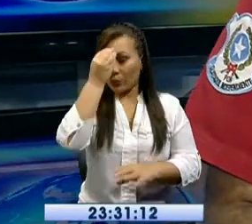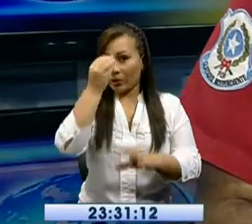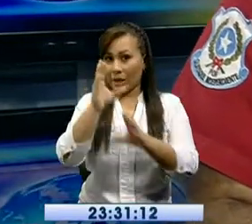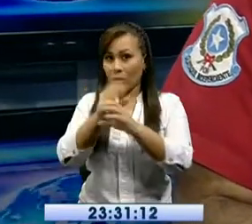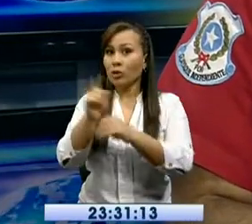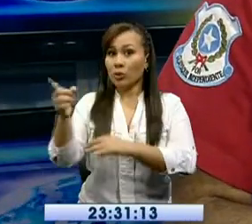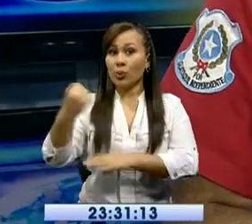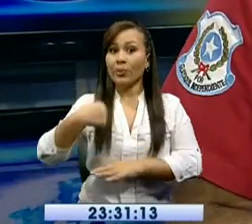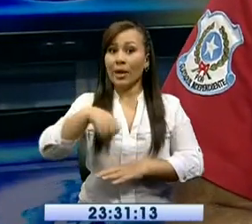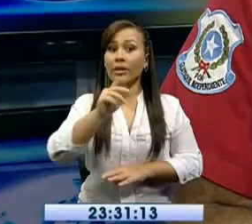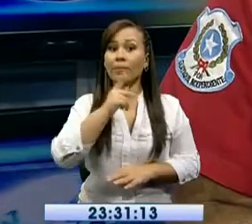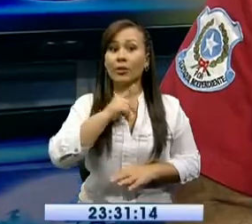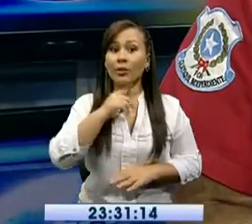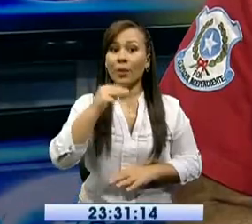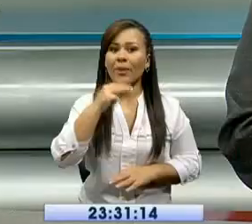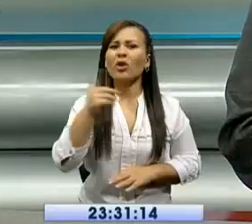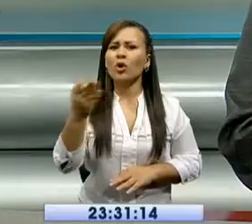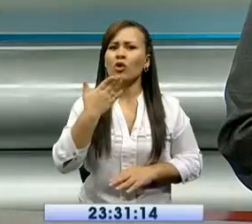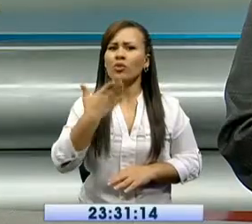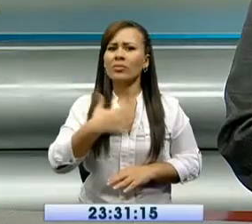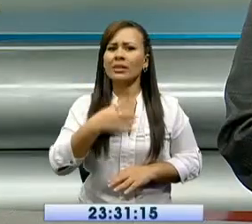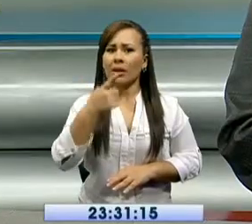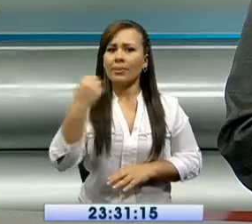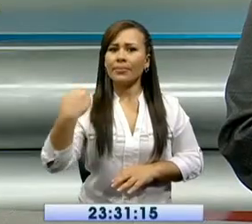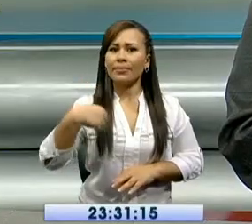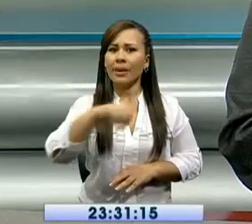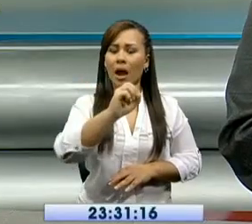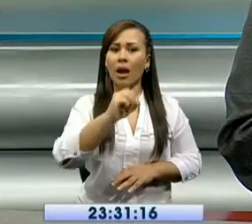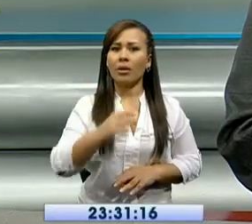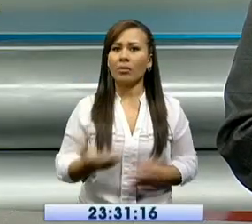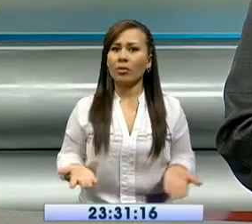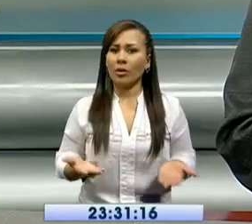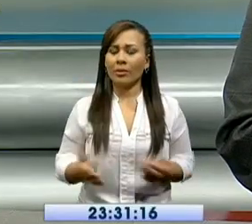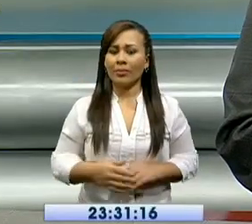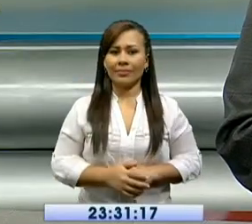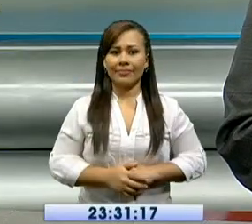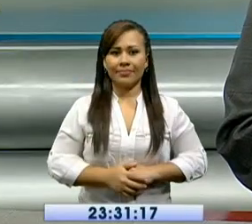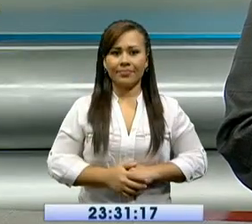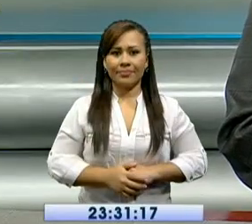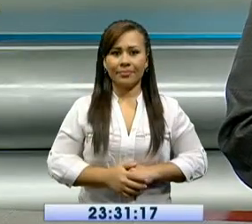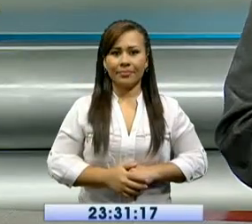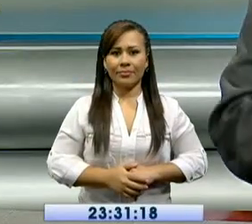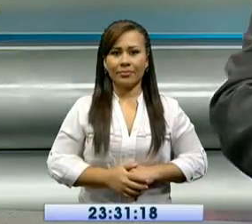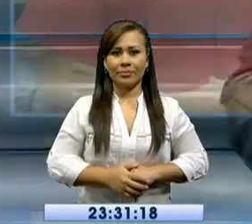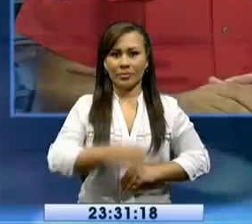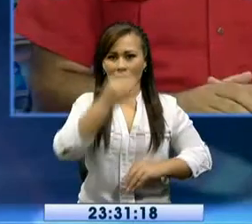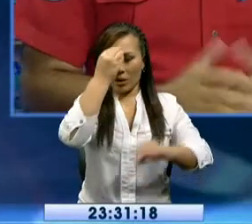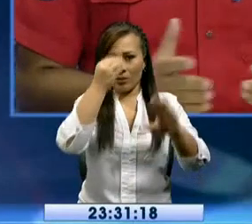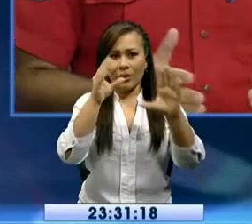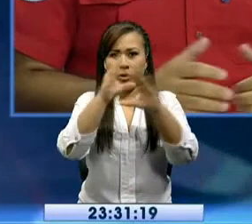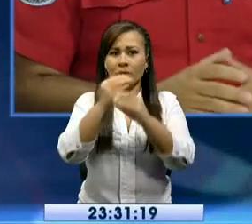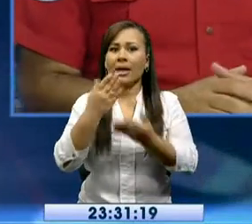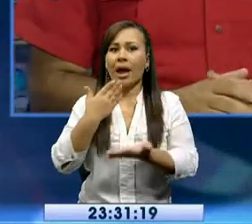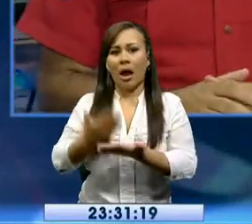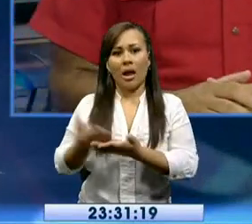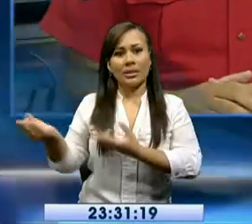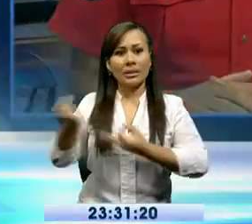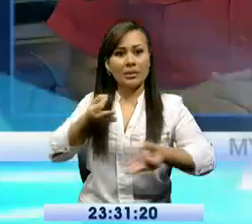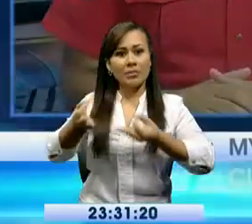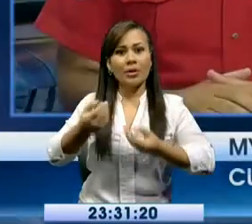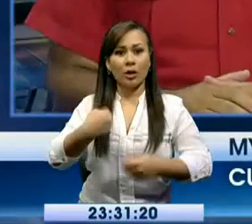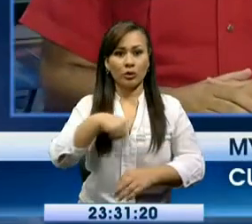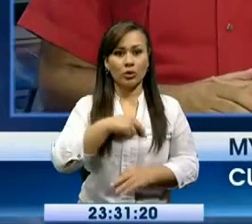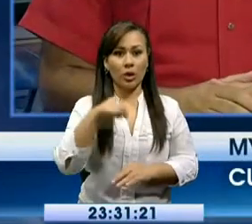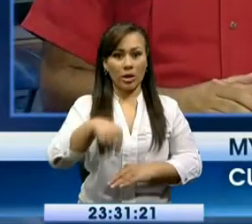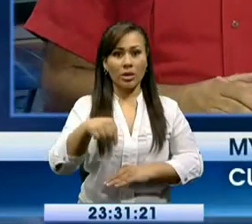por Manta, por Puerto Viejo, por allá con el personal que enviaron de aquí del Cuerpo de Bomberos? Buenas noches, gracias por el espacio para poder dirigirnos a